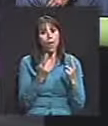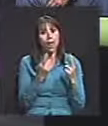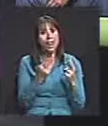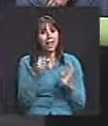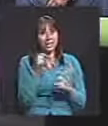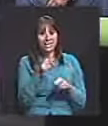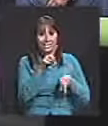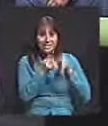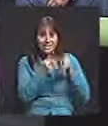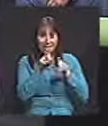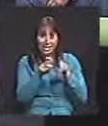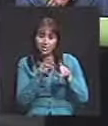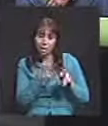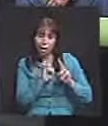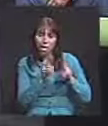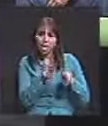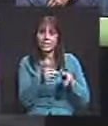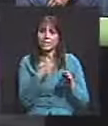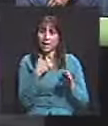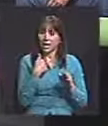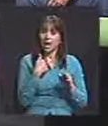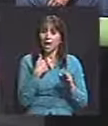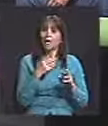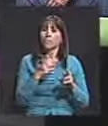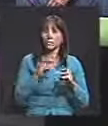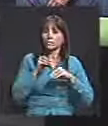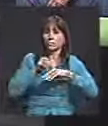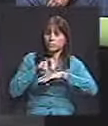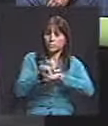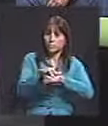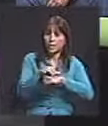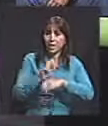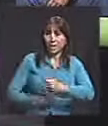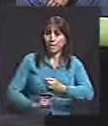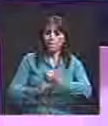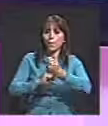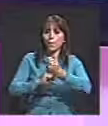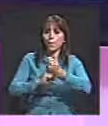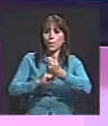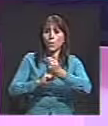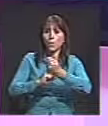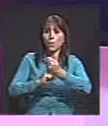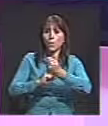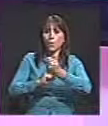este censo tenga sus repercusiones en pro de esta población con discapacidad.